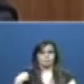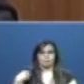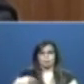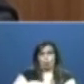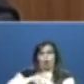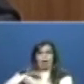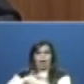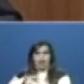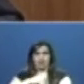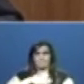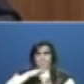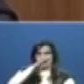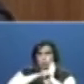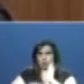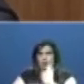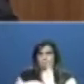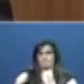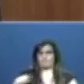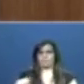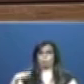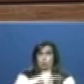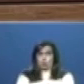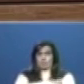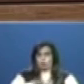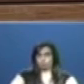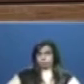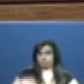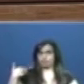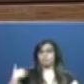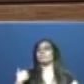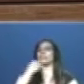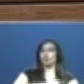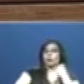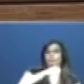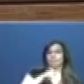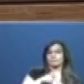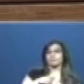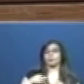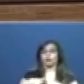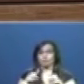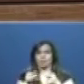áreas de mi programa de investidura la económica la social y la